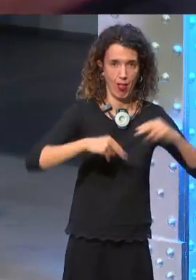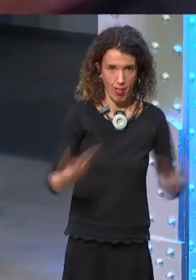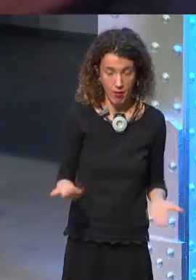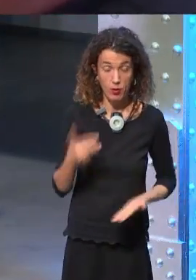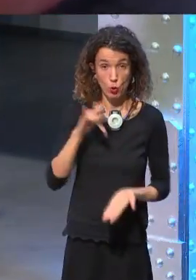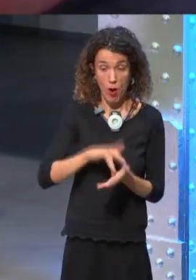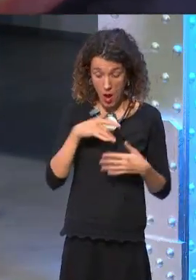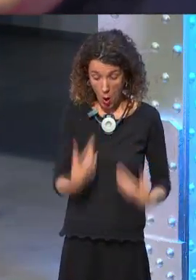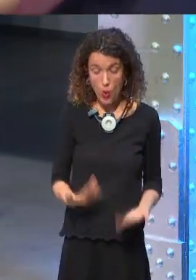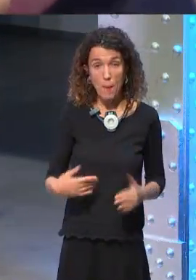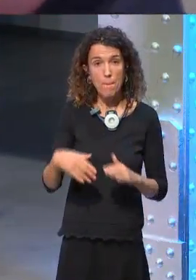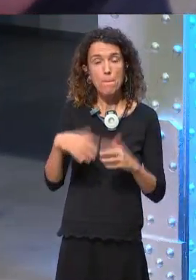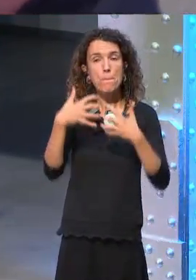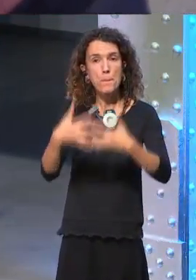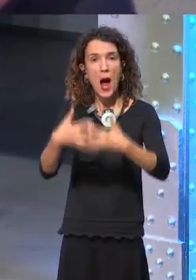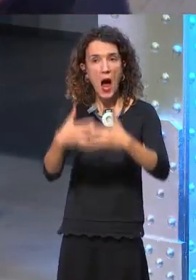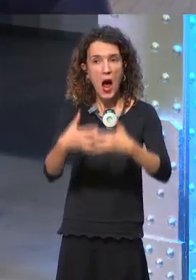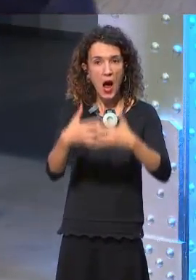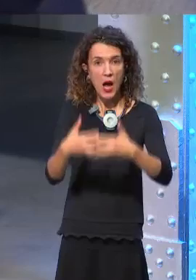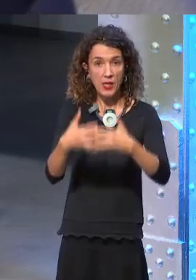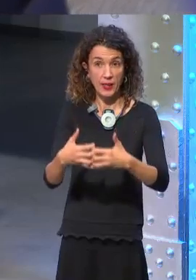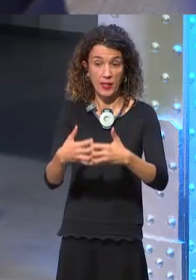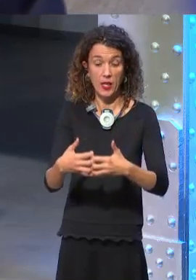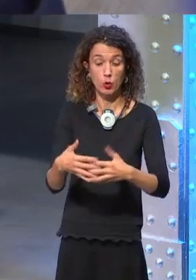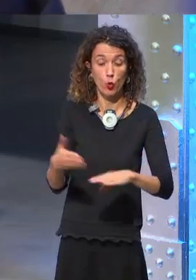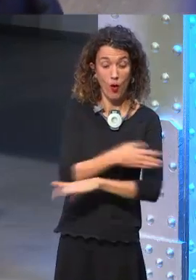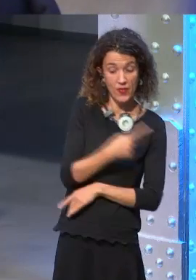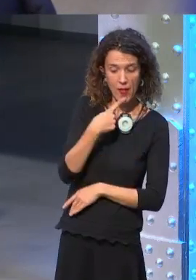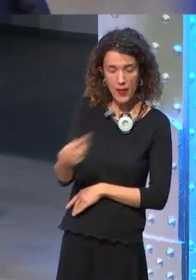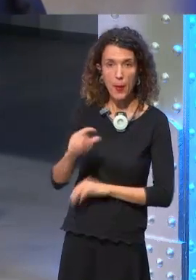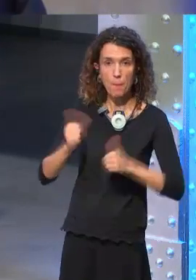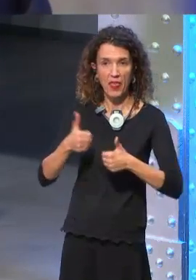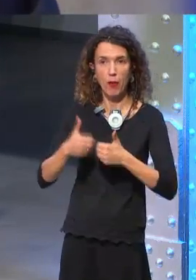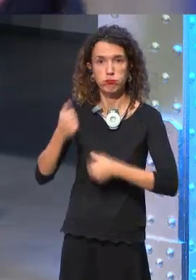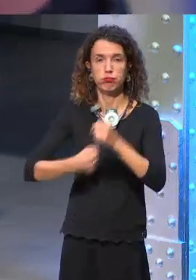En este caso, la máquina se pone a hacer algo que tú le dijiste que hiciera.